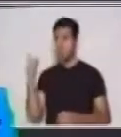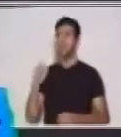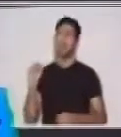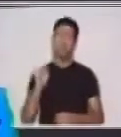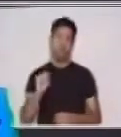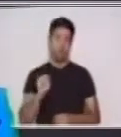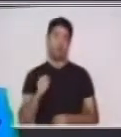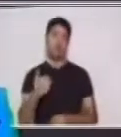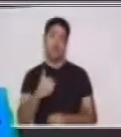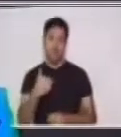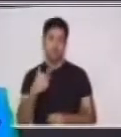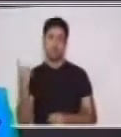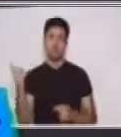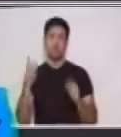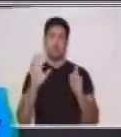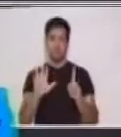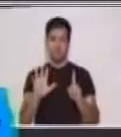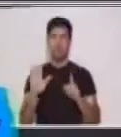prisma rectangular.